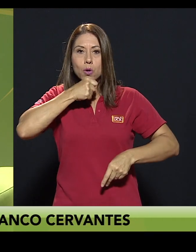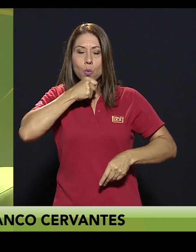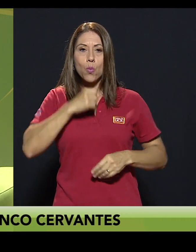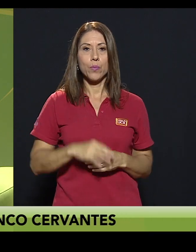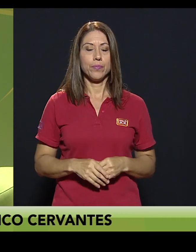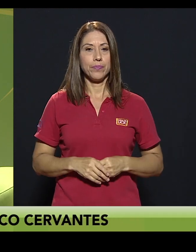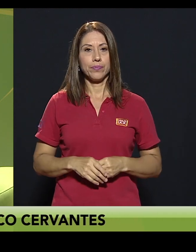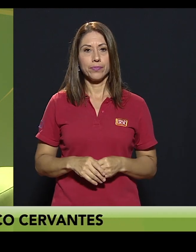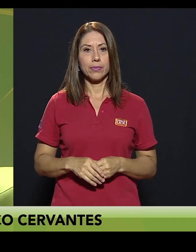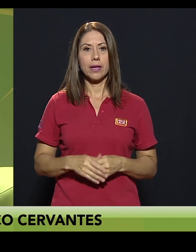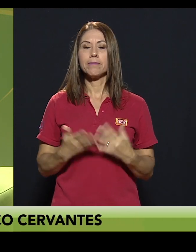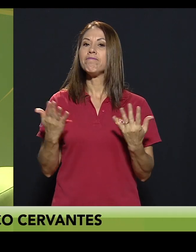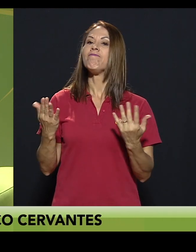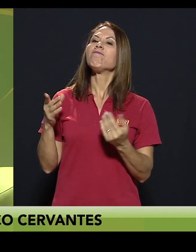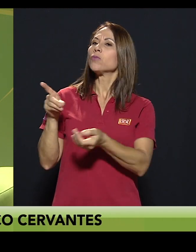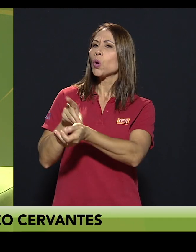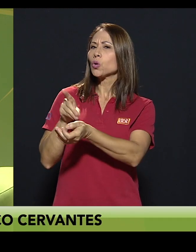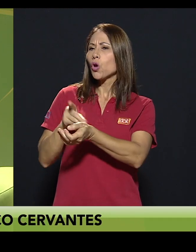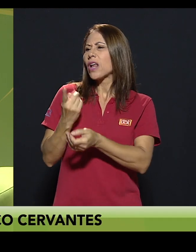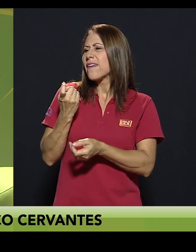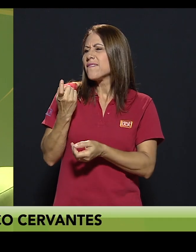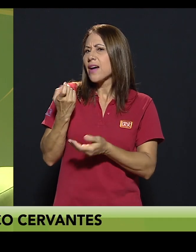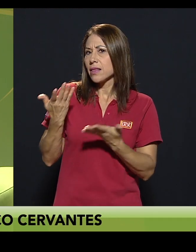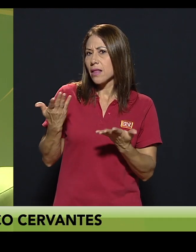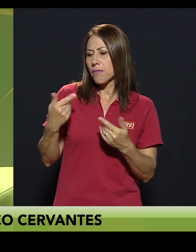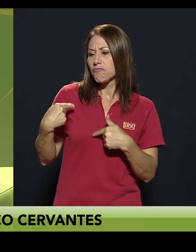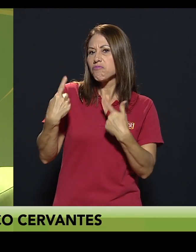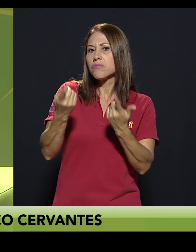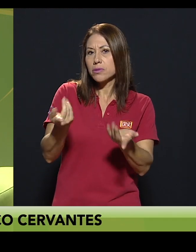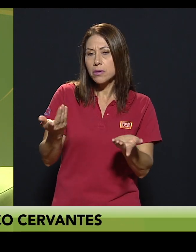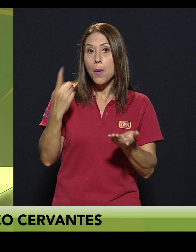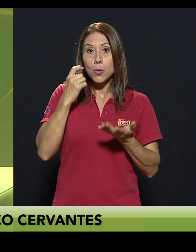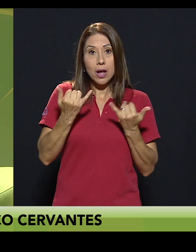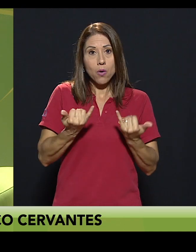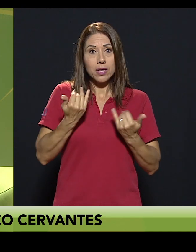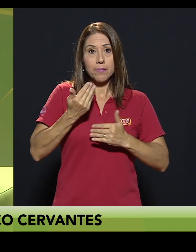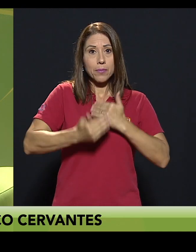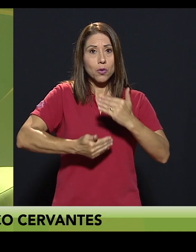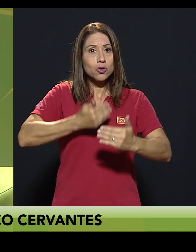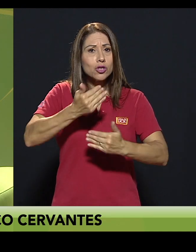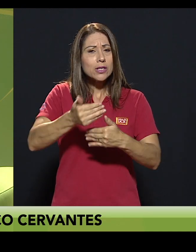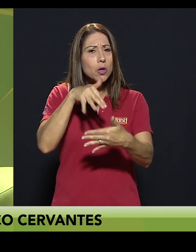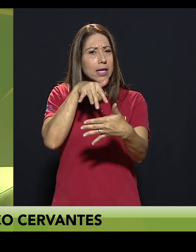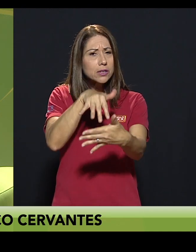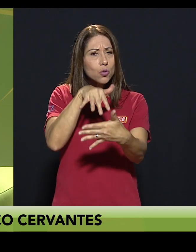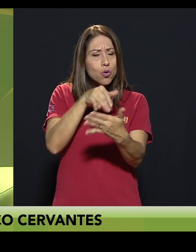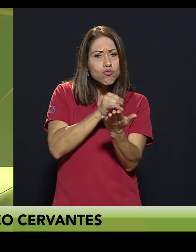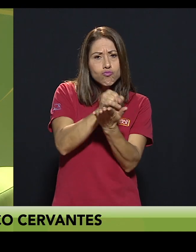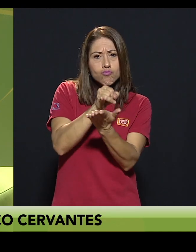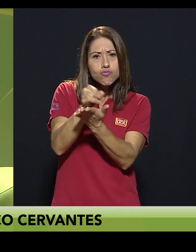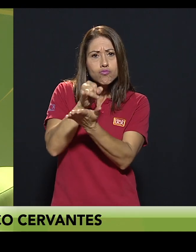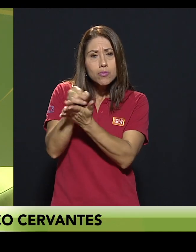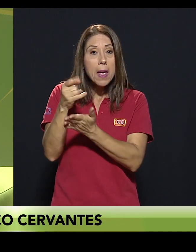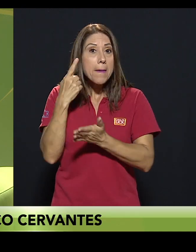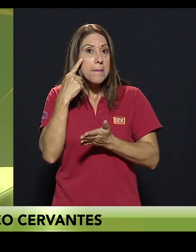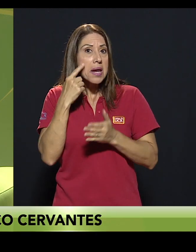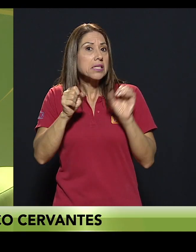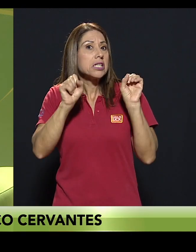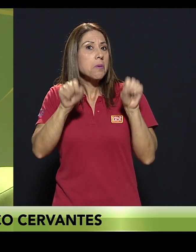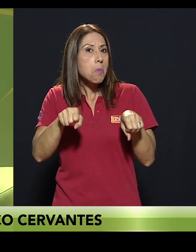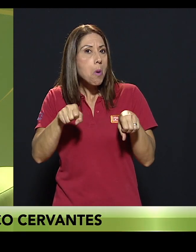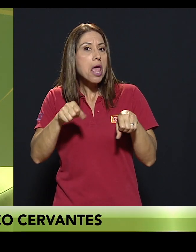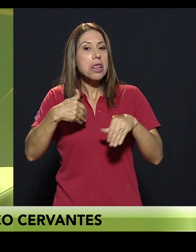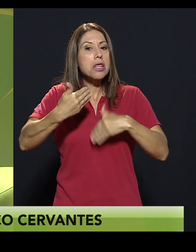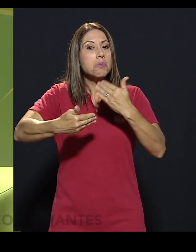Doctor, ¿qué hace falta entonces? Porque está en proceso de estudio tanto ver la viabilidad de la ampliación